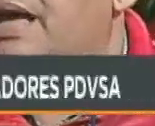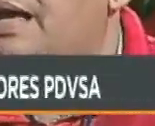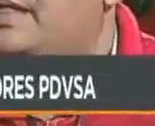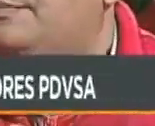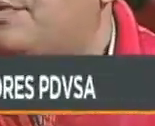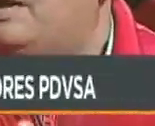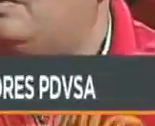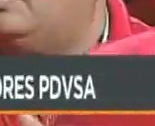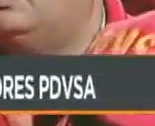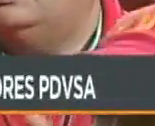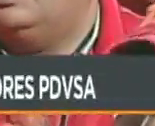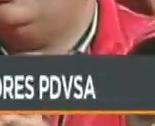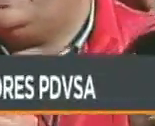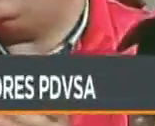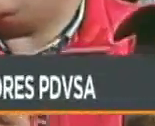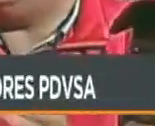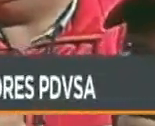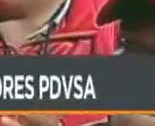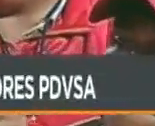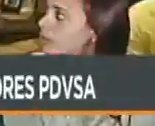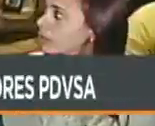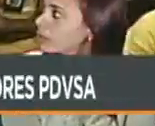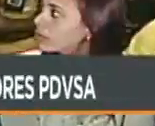PDVSA es del pueblo.